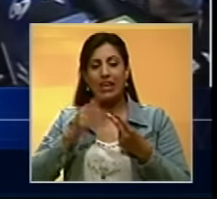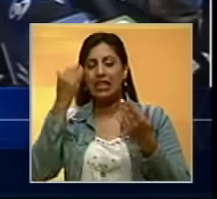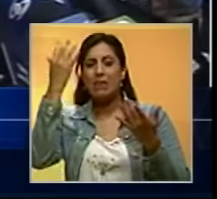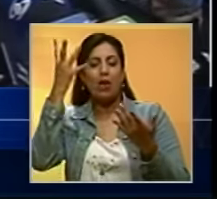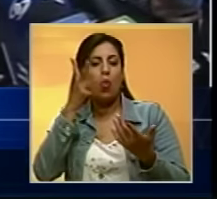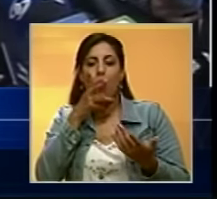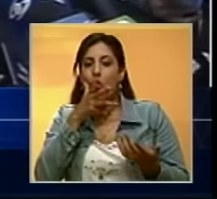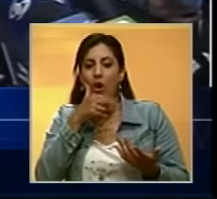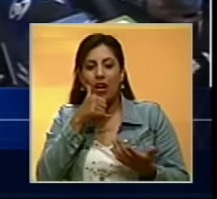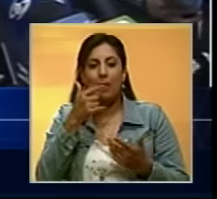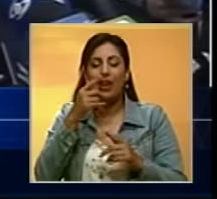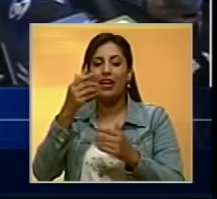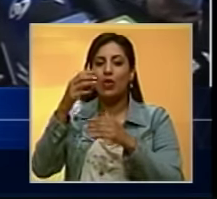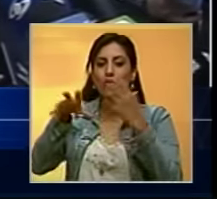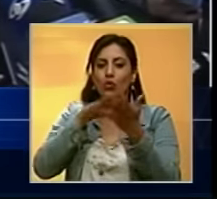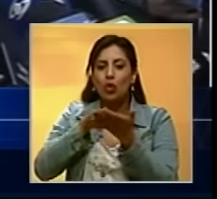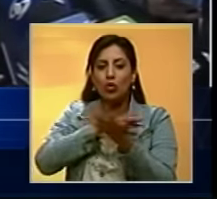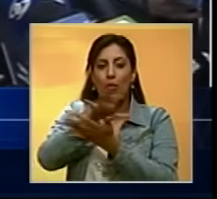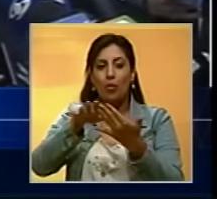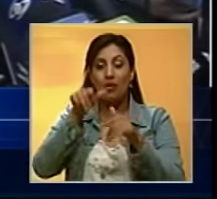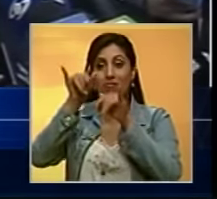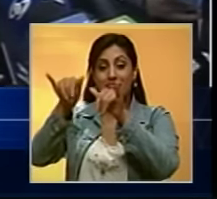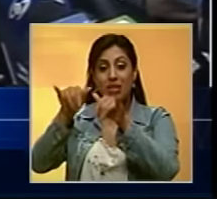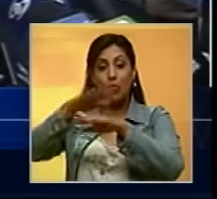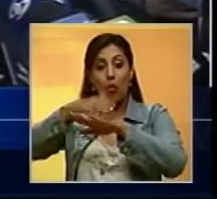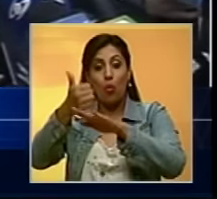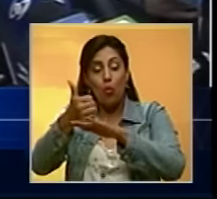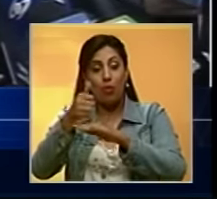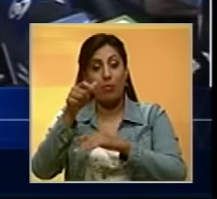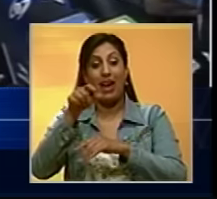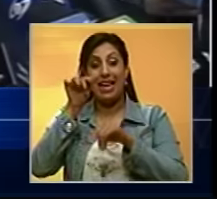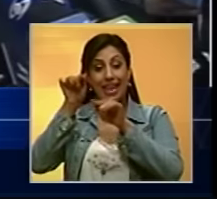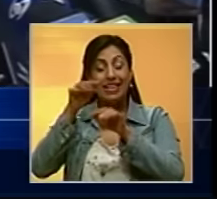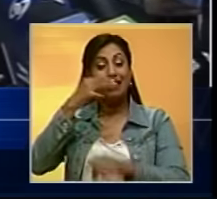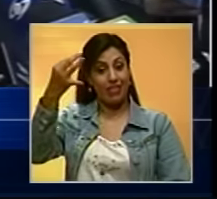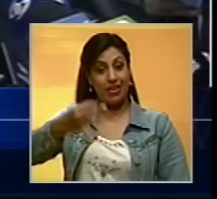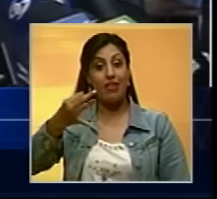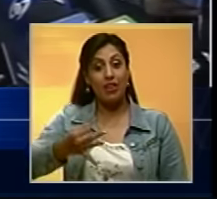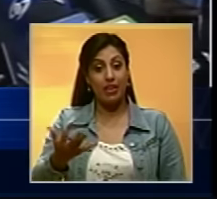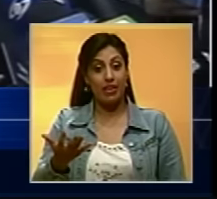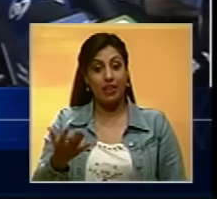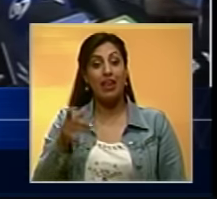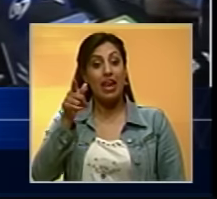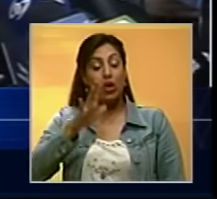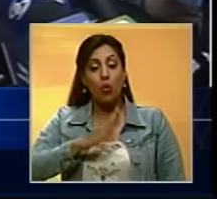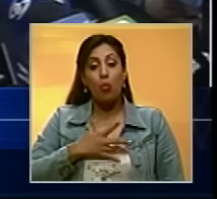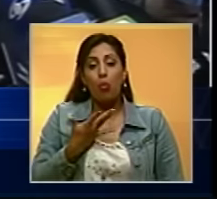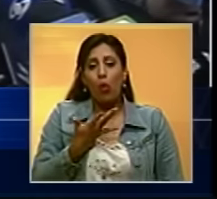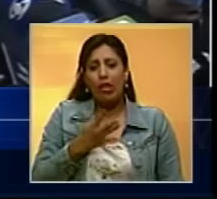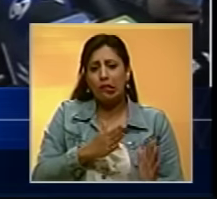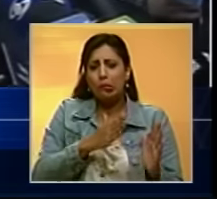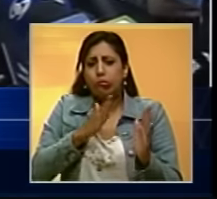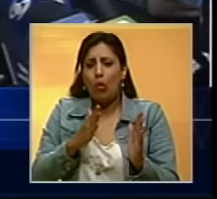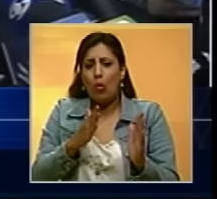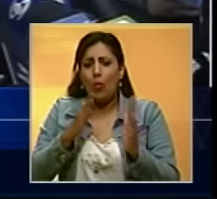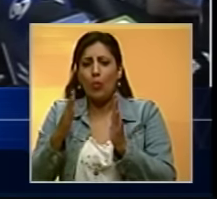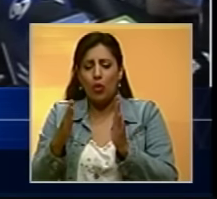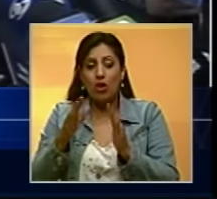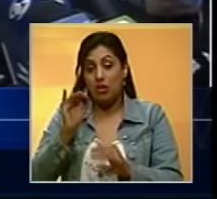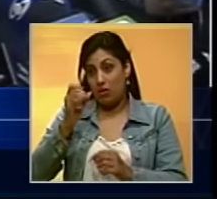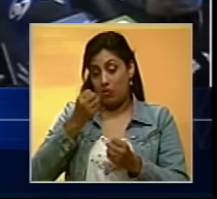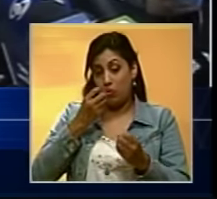imaginación para enfrentar la crisis que ellos mismos construyeron Esa es la verdad ellos pueden posponer